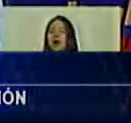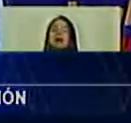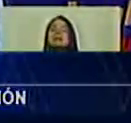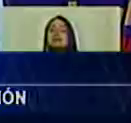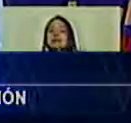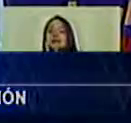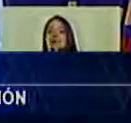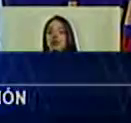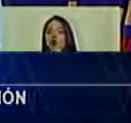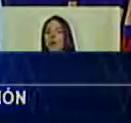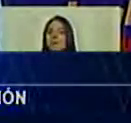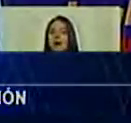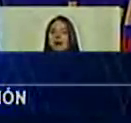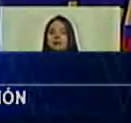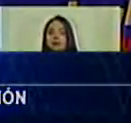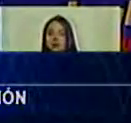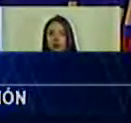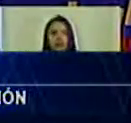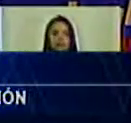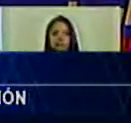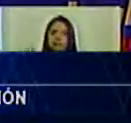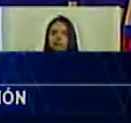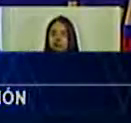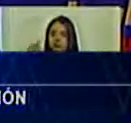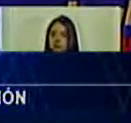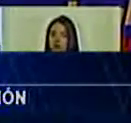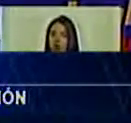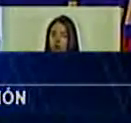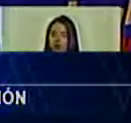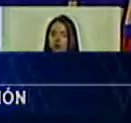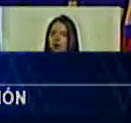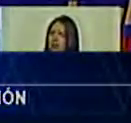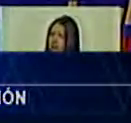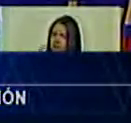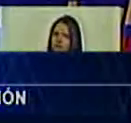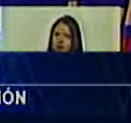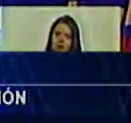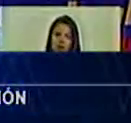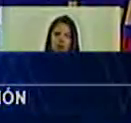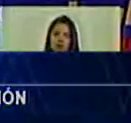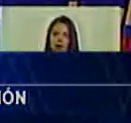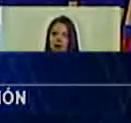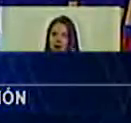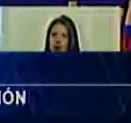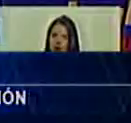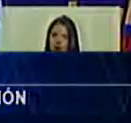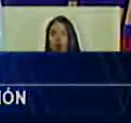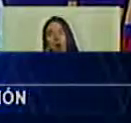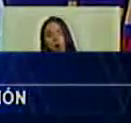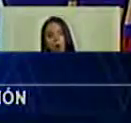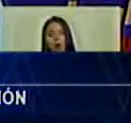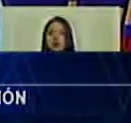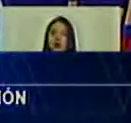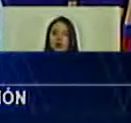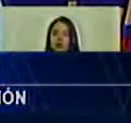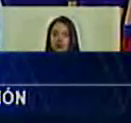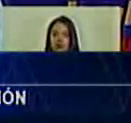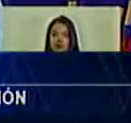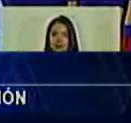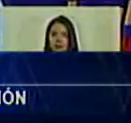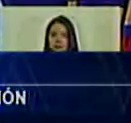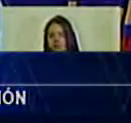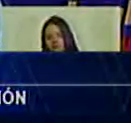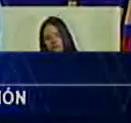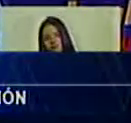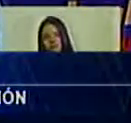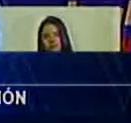72 partidos políticos, distintos por supuesto al Partido Socialista Unido de Venezuela